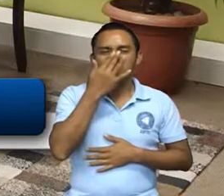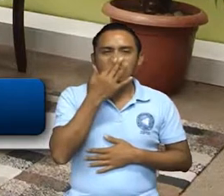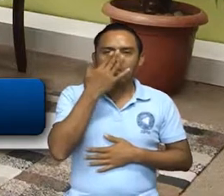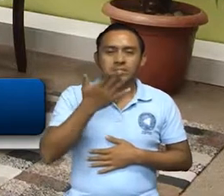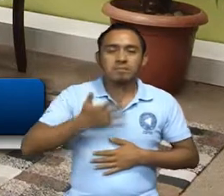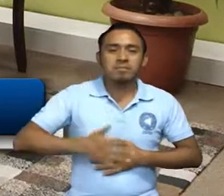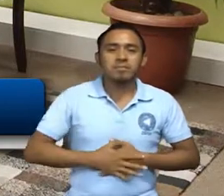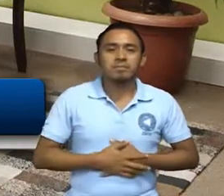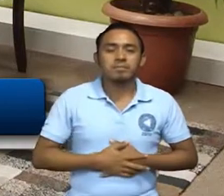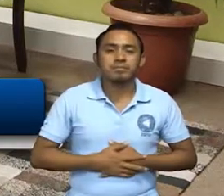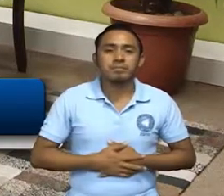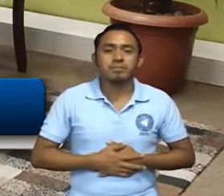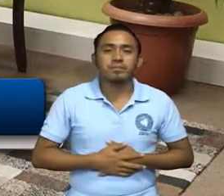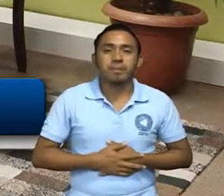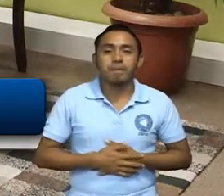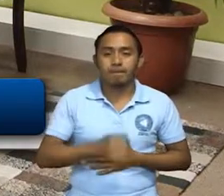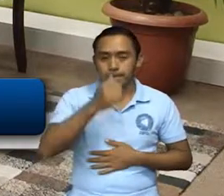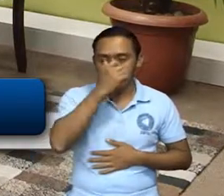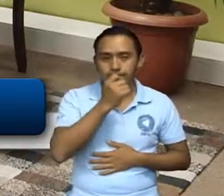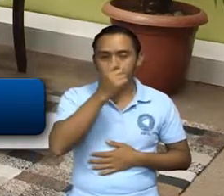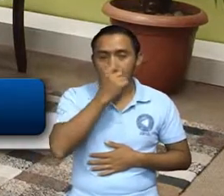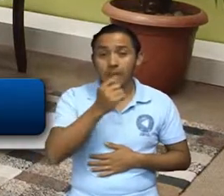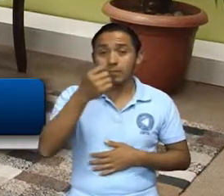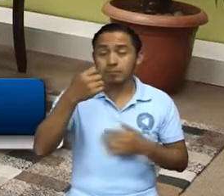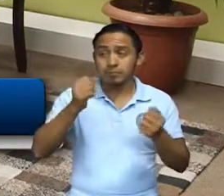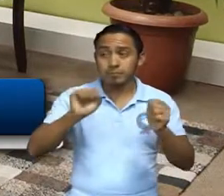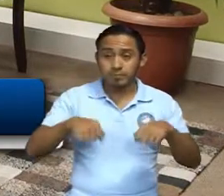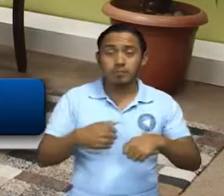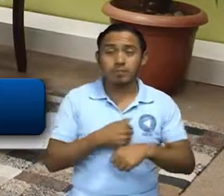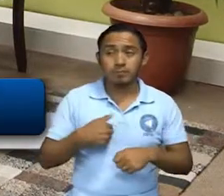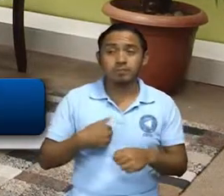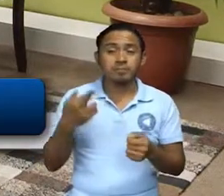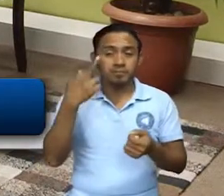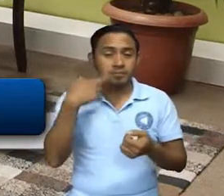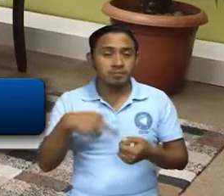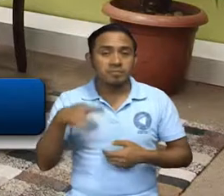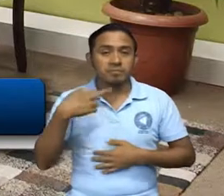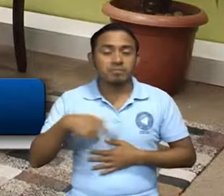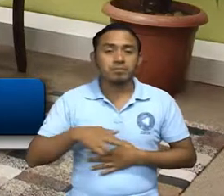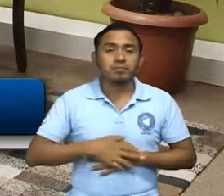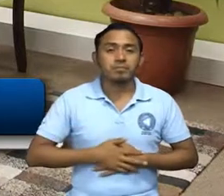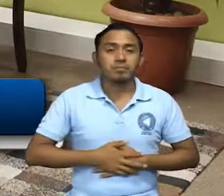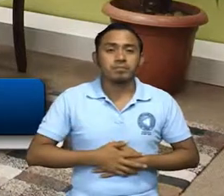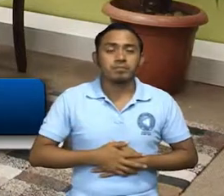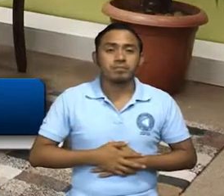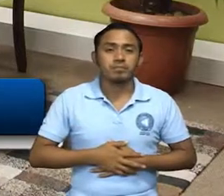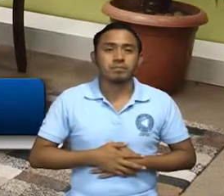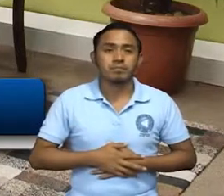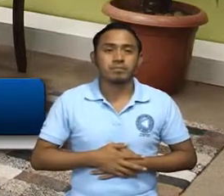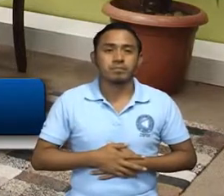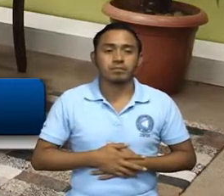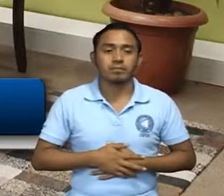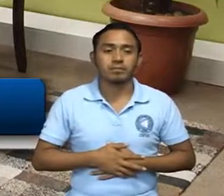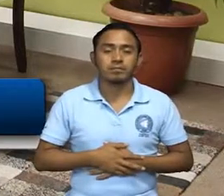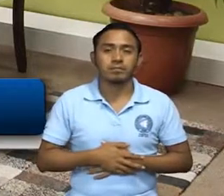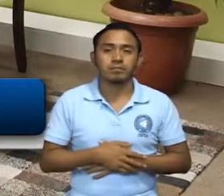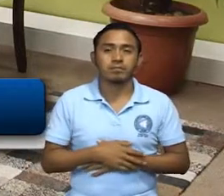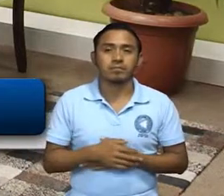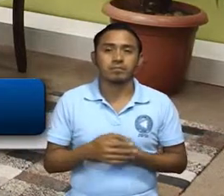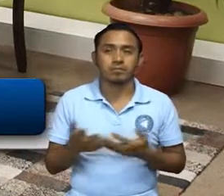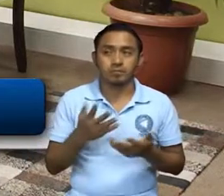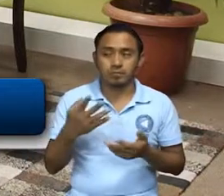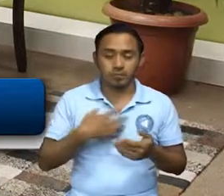Ese sacudida a la nariz que hacen, eso también puede provocar, claro que sangrado sí, nasal. Más que todo, el